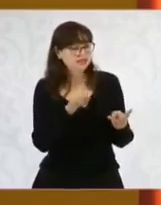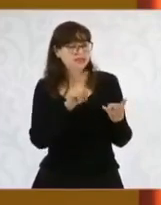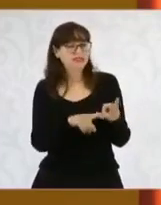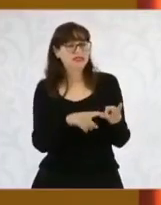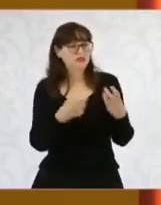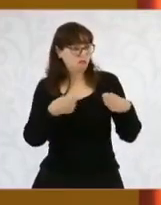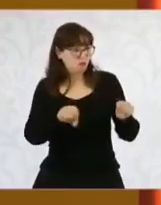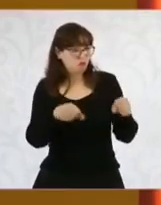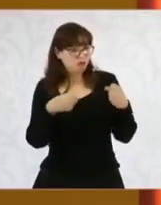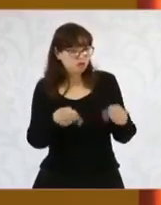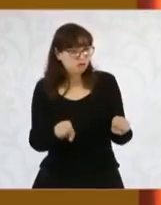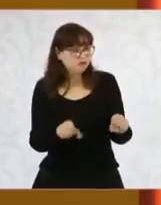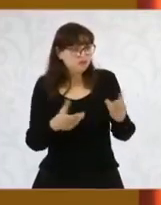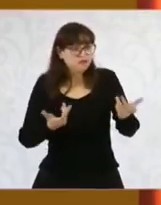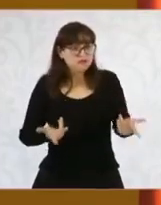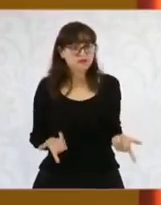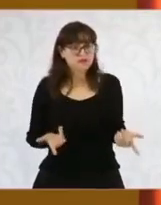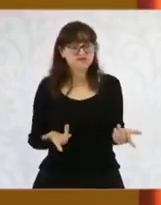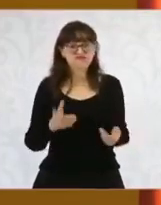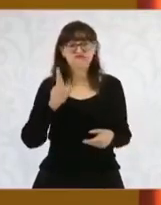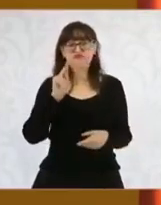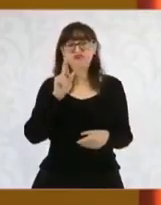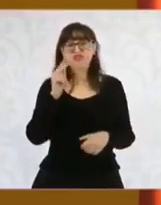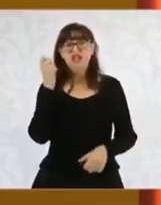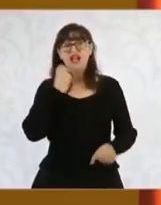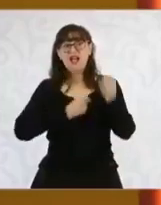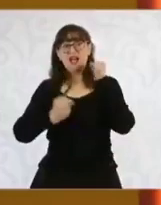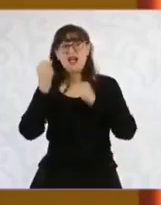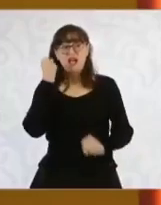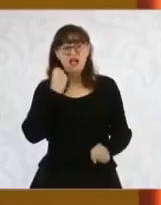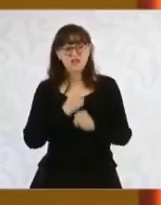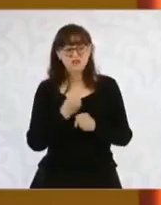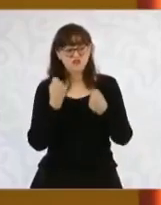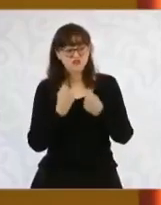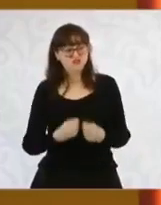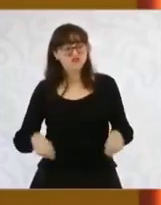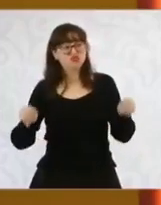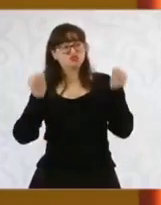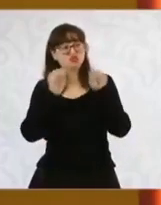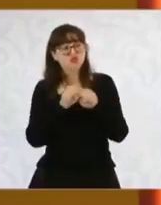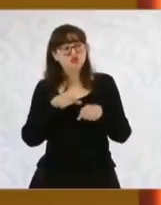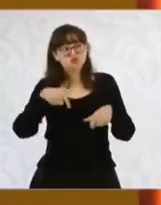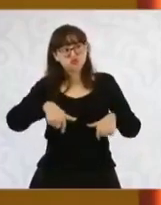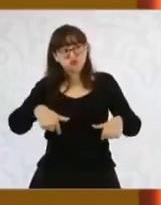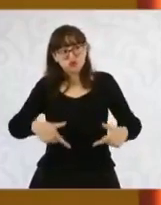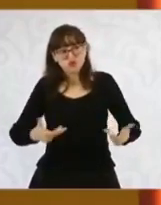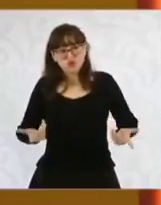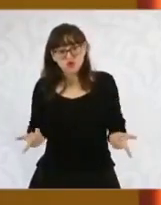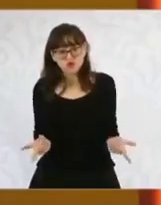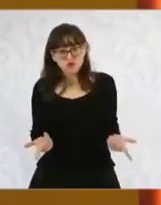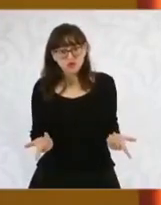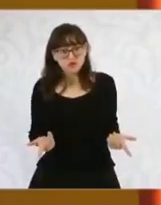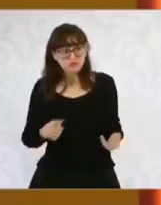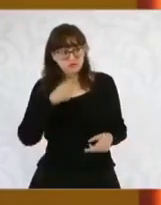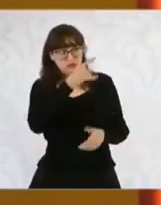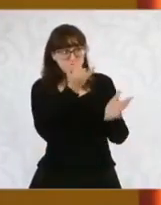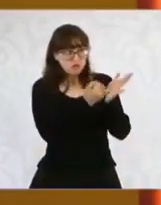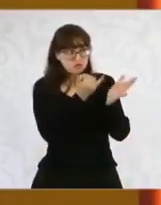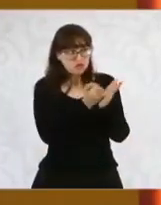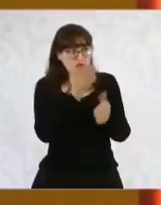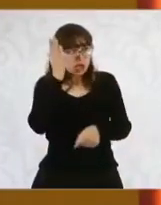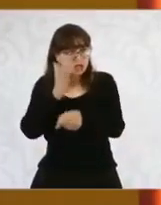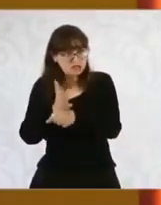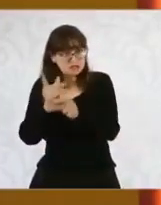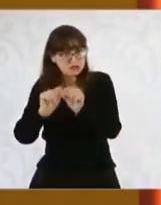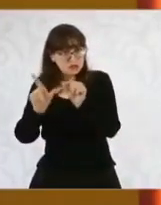cuales llegaron a México hace 80 años por qué ponerle un impuesto que las ponga en riesgo